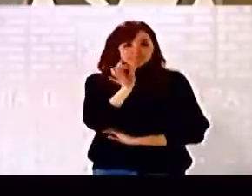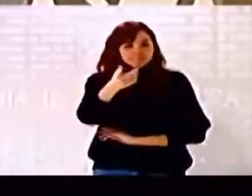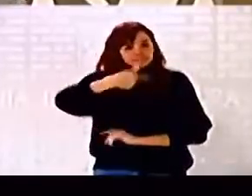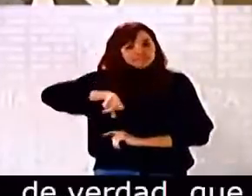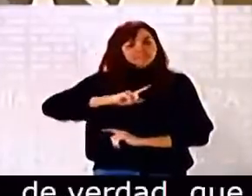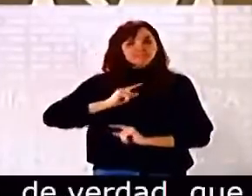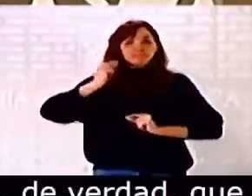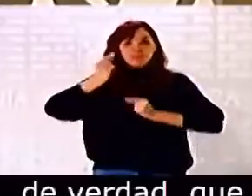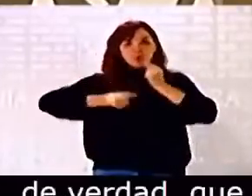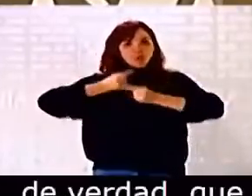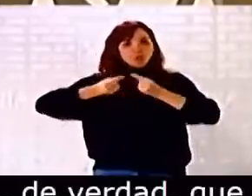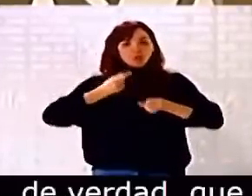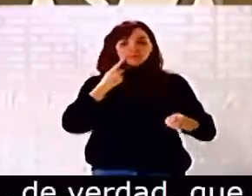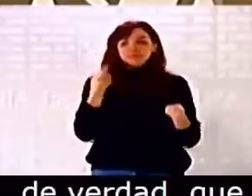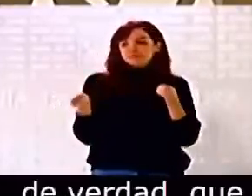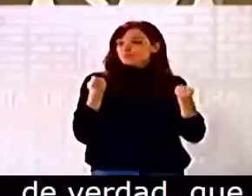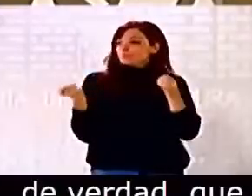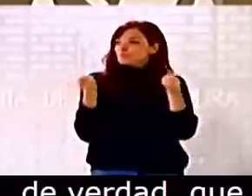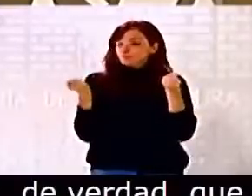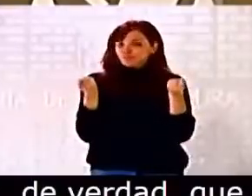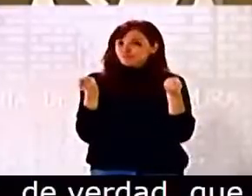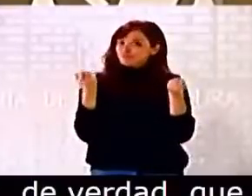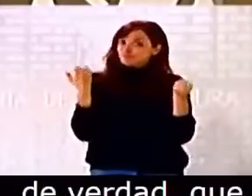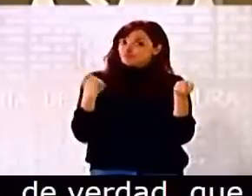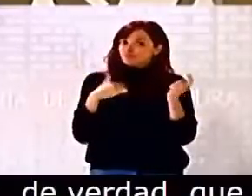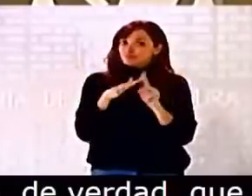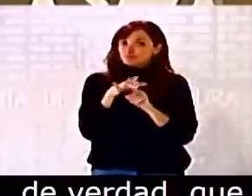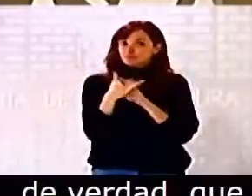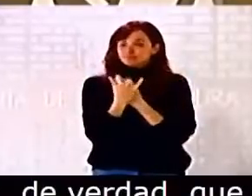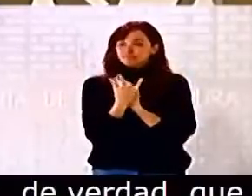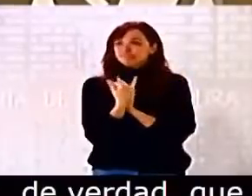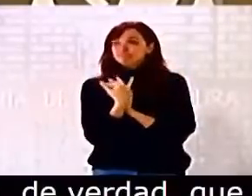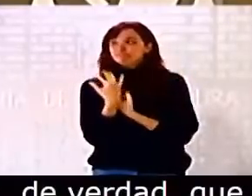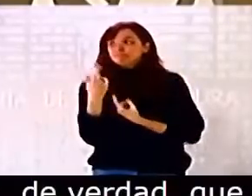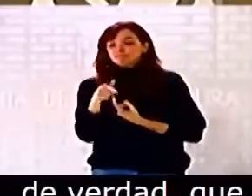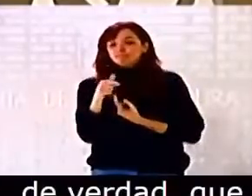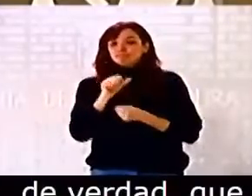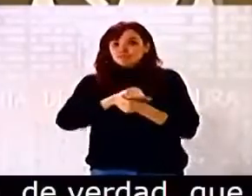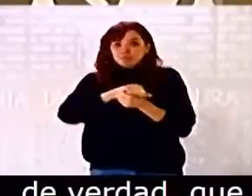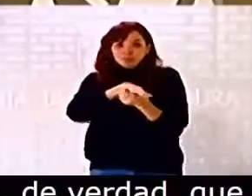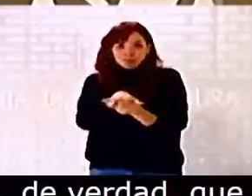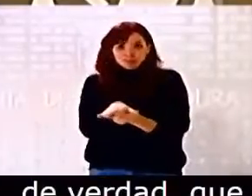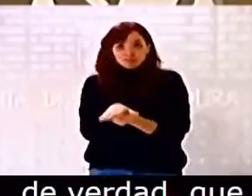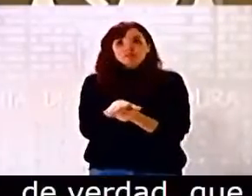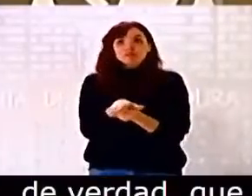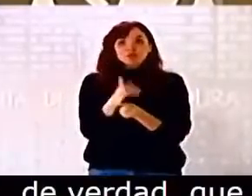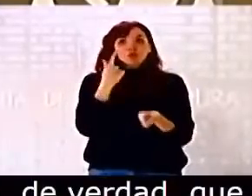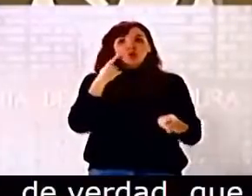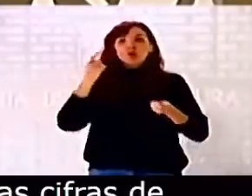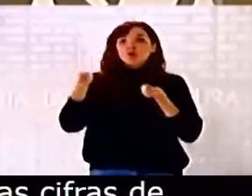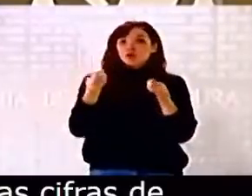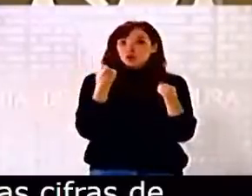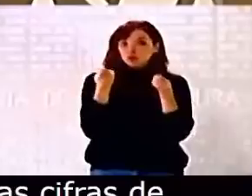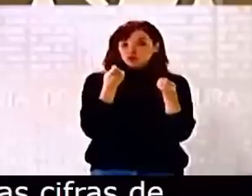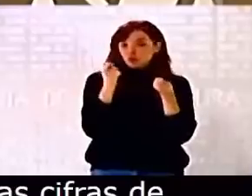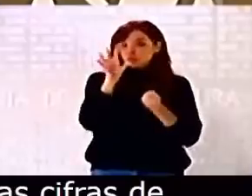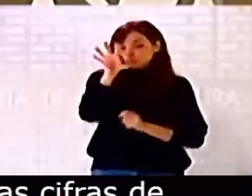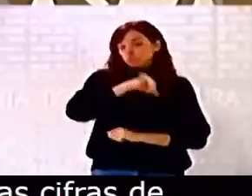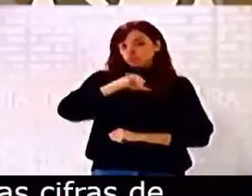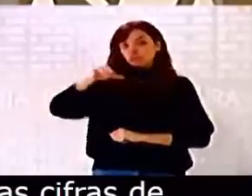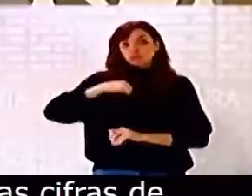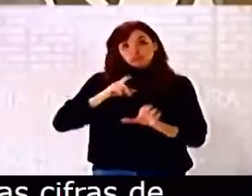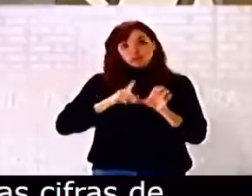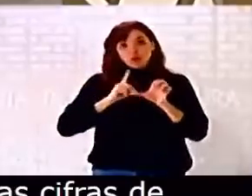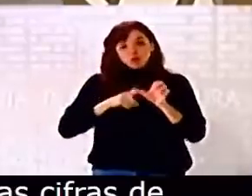capaces de controlar y de yugular estas cifras de incidencia que tiene la comunidad autónoma